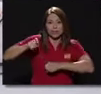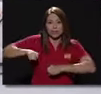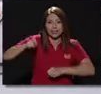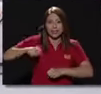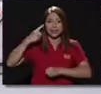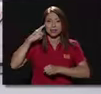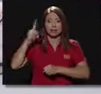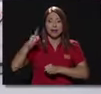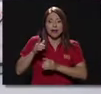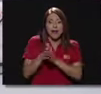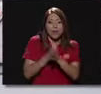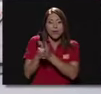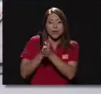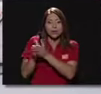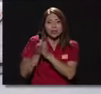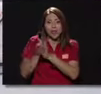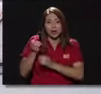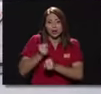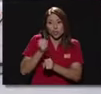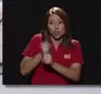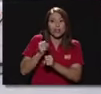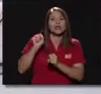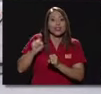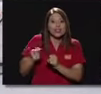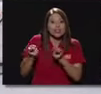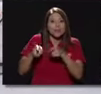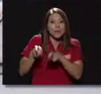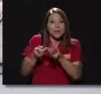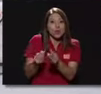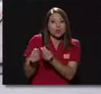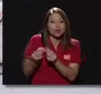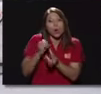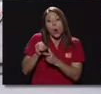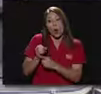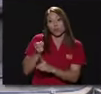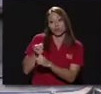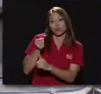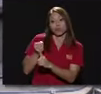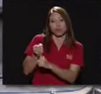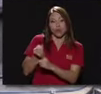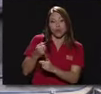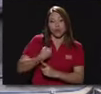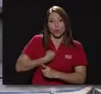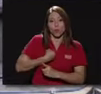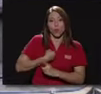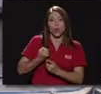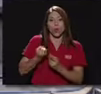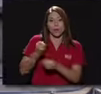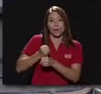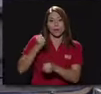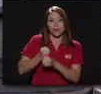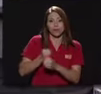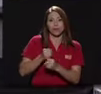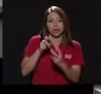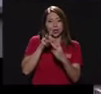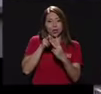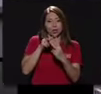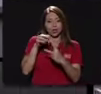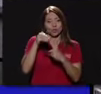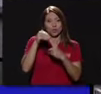necesarias para aprovechar los empleos que sí se producen o para generar su propio empleo. A grandes rasgos, esos son como los dos